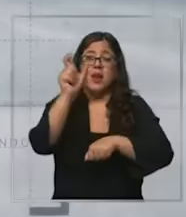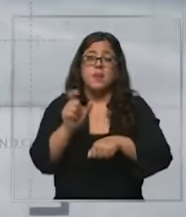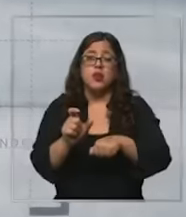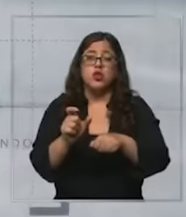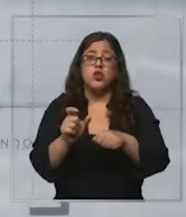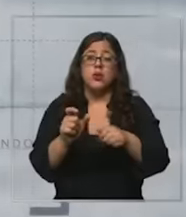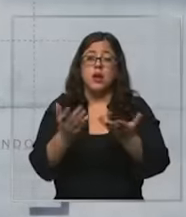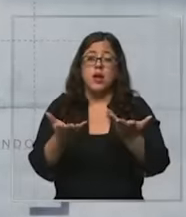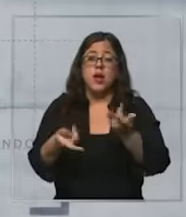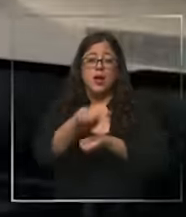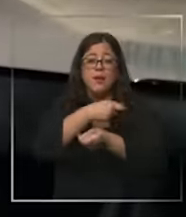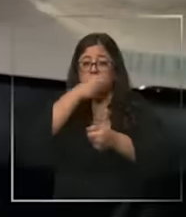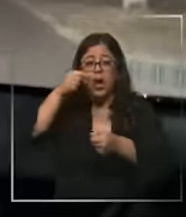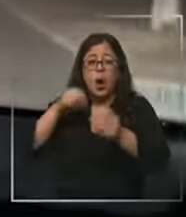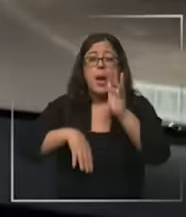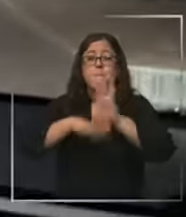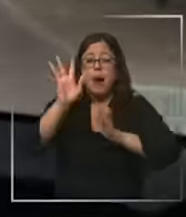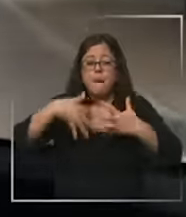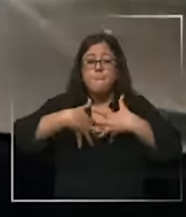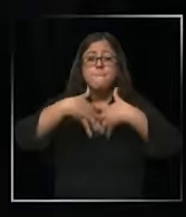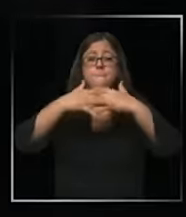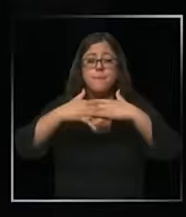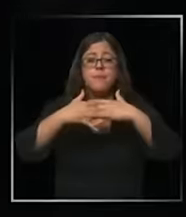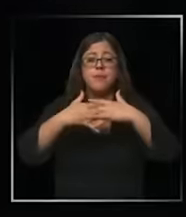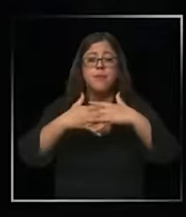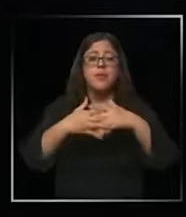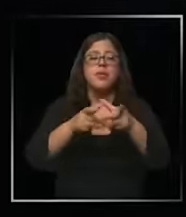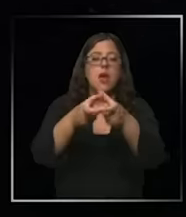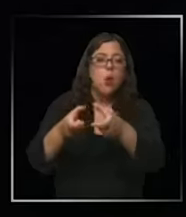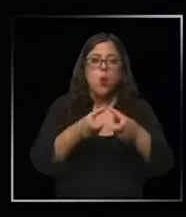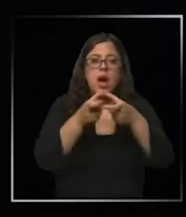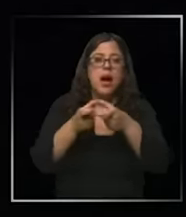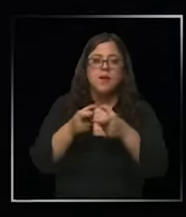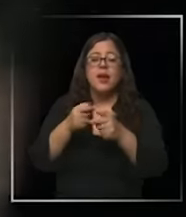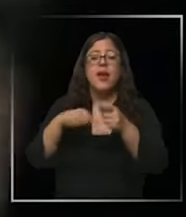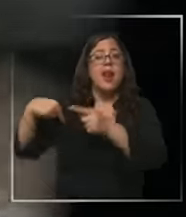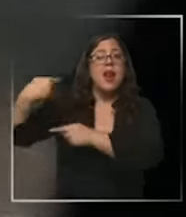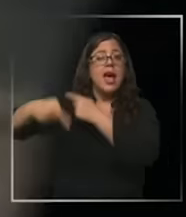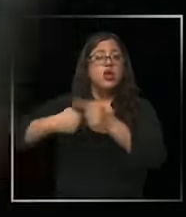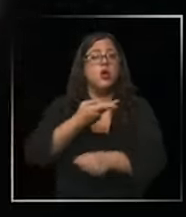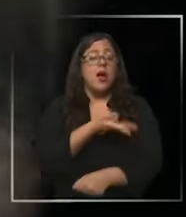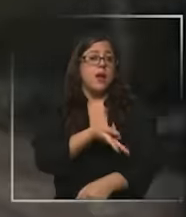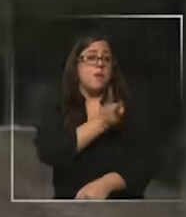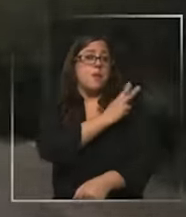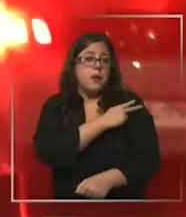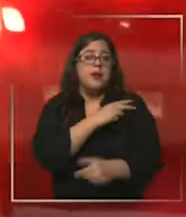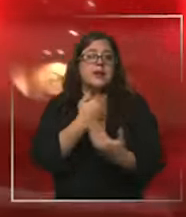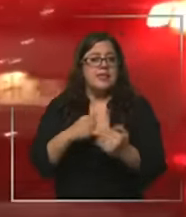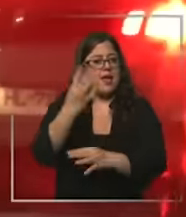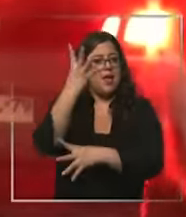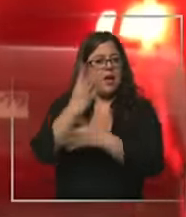poderoso de Curacaví. La historia del padrino comenzaba a escribir a pasos agigantados su final.